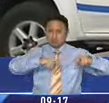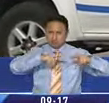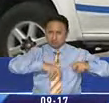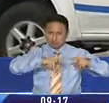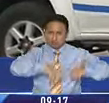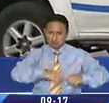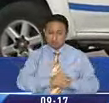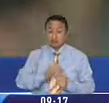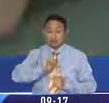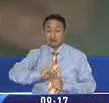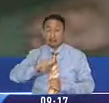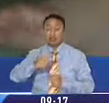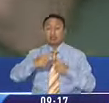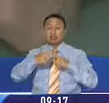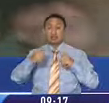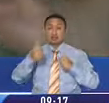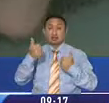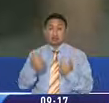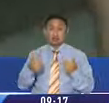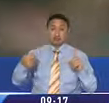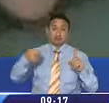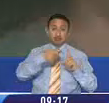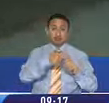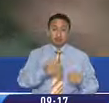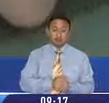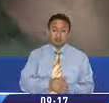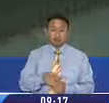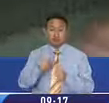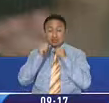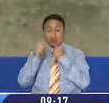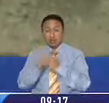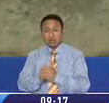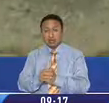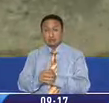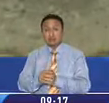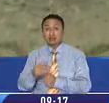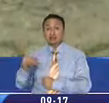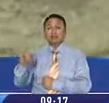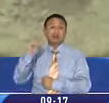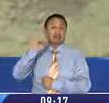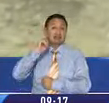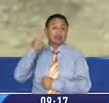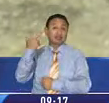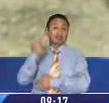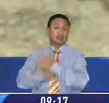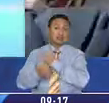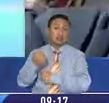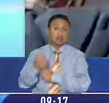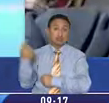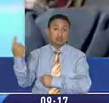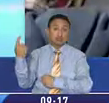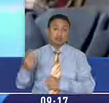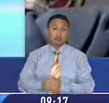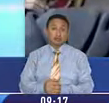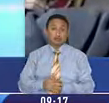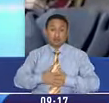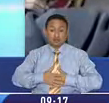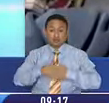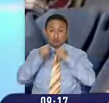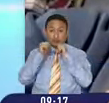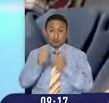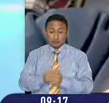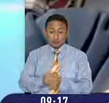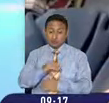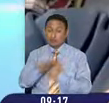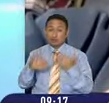como presunto femicidio. Ella es abuela de una menor de 3 años que ha quedado en la orfandad. Yo como abuelita estoy